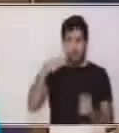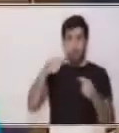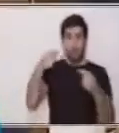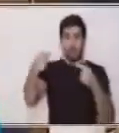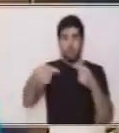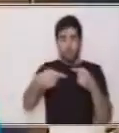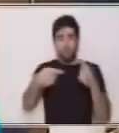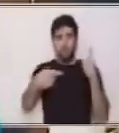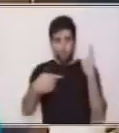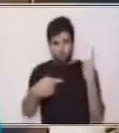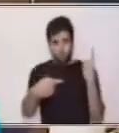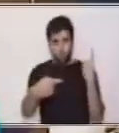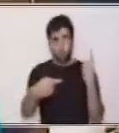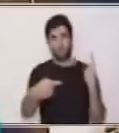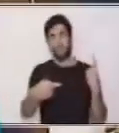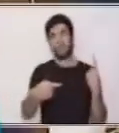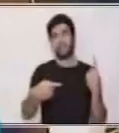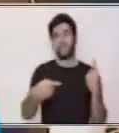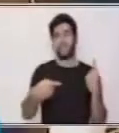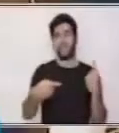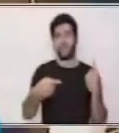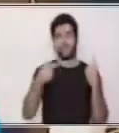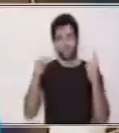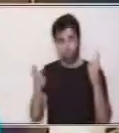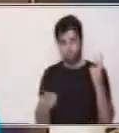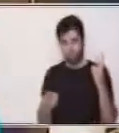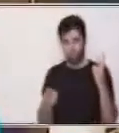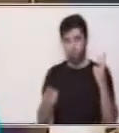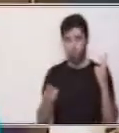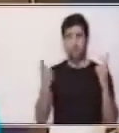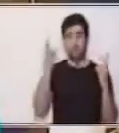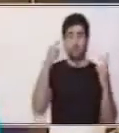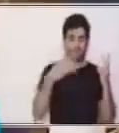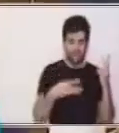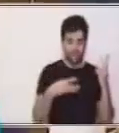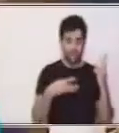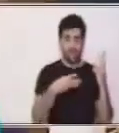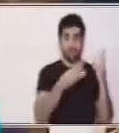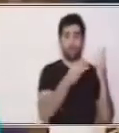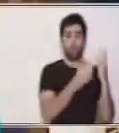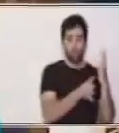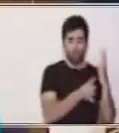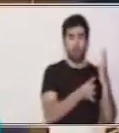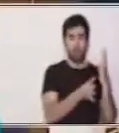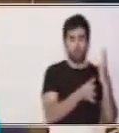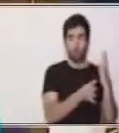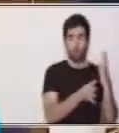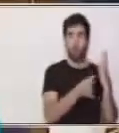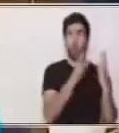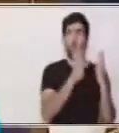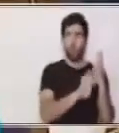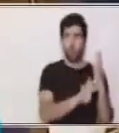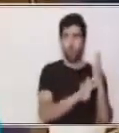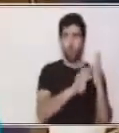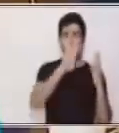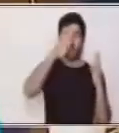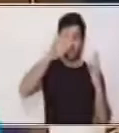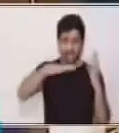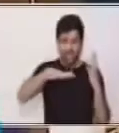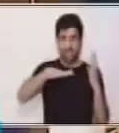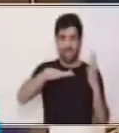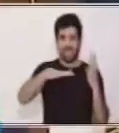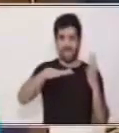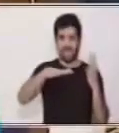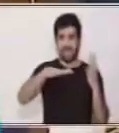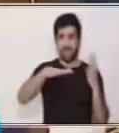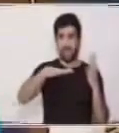que aparece al frente es 1, 2, 3 y 4. 4 caras planas, más